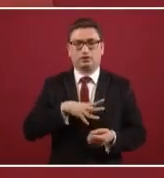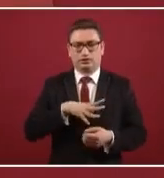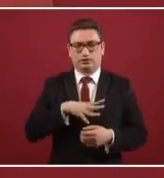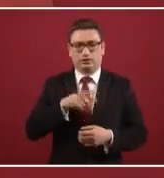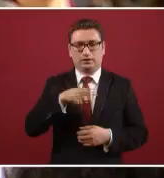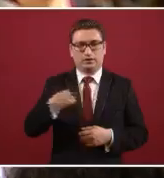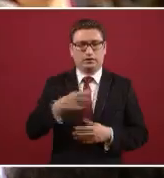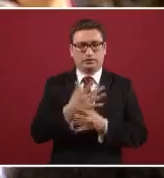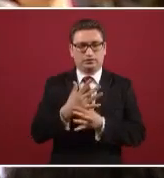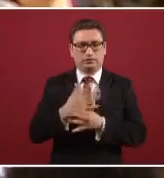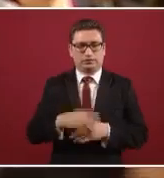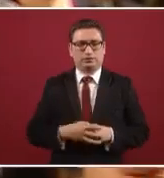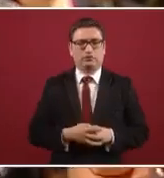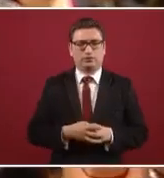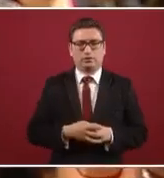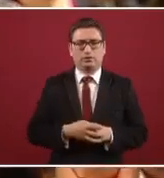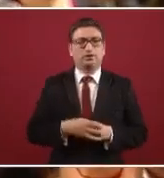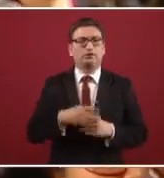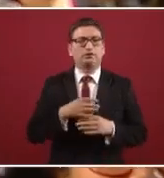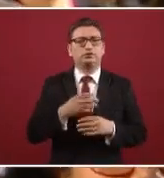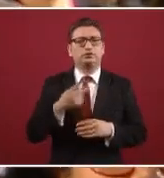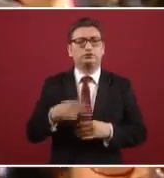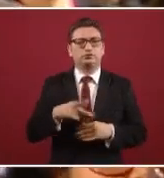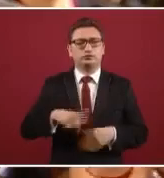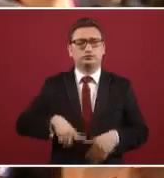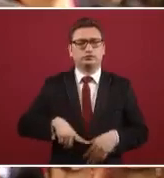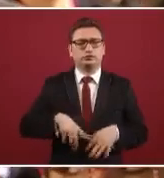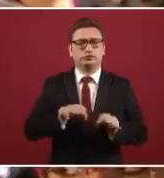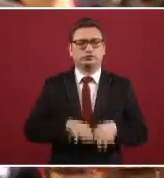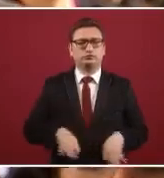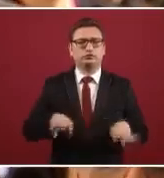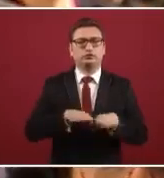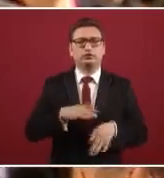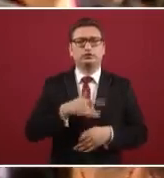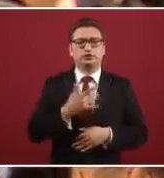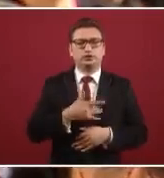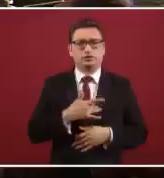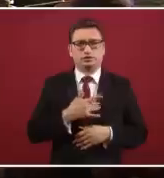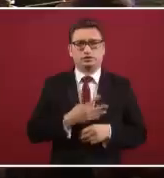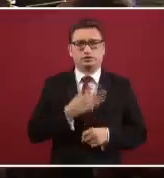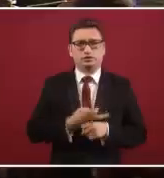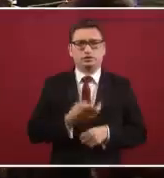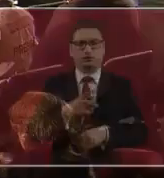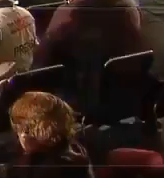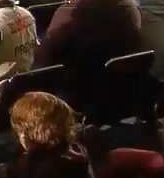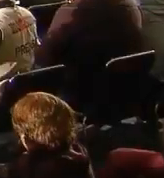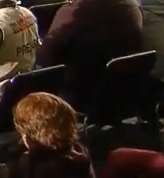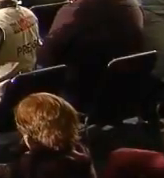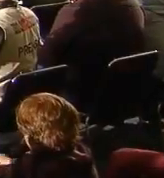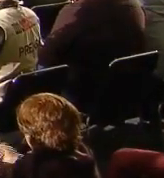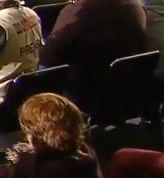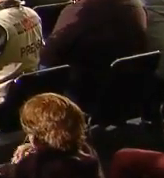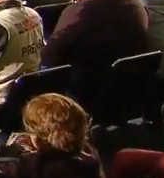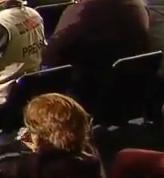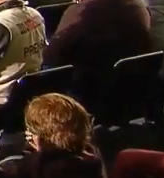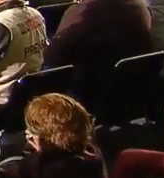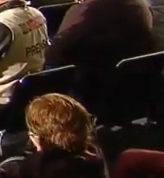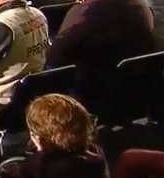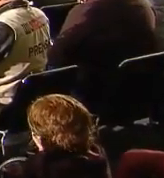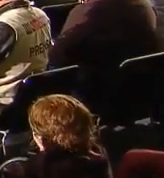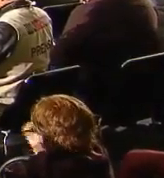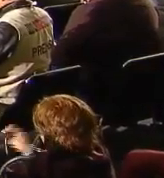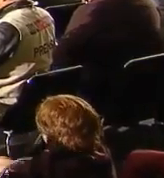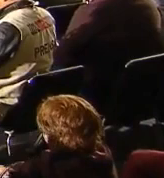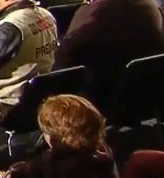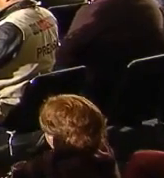tan importante resulta para su gobierno y esta cuarta transformación separar el poder político del poder